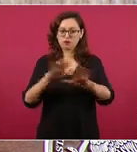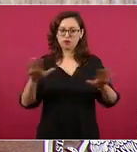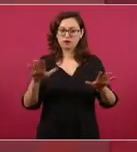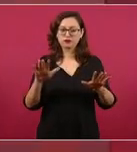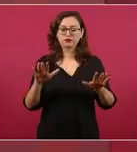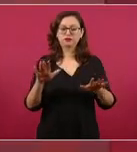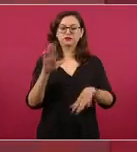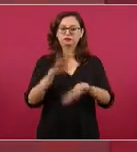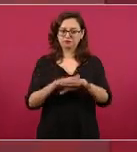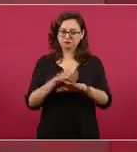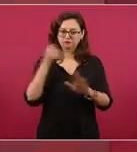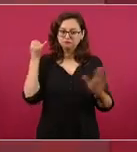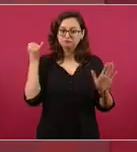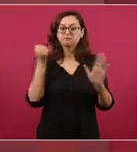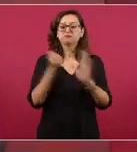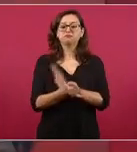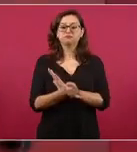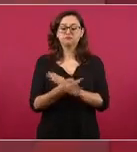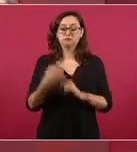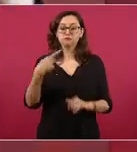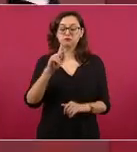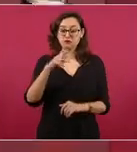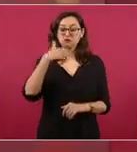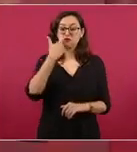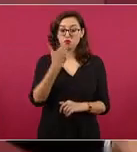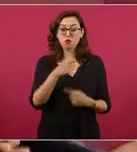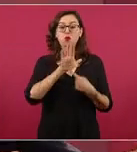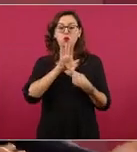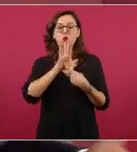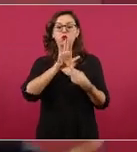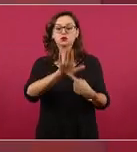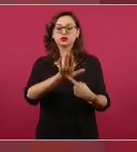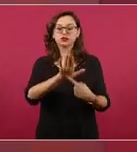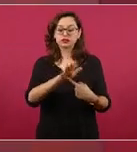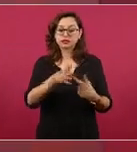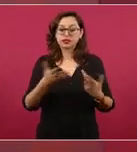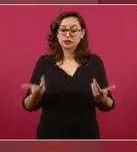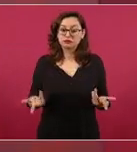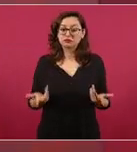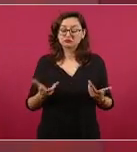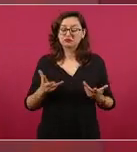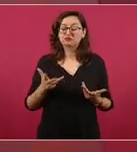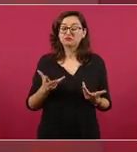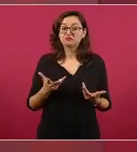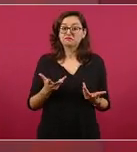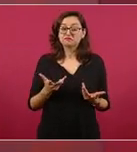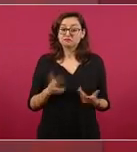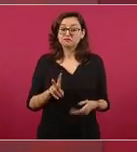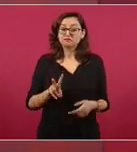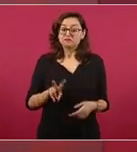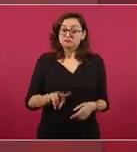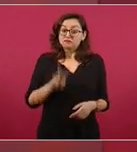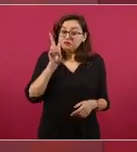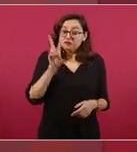pues lo que quiero dejar de manifiesto es que no significa